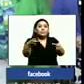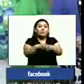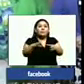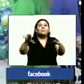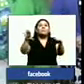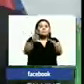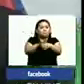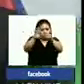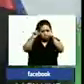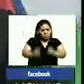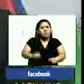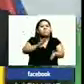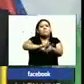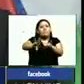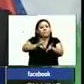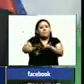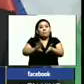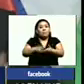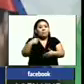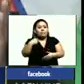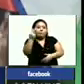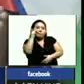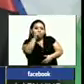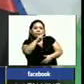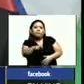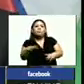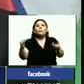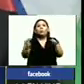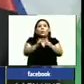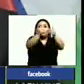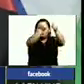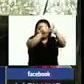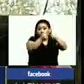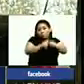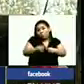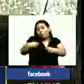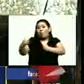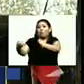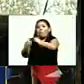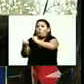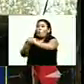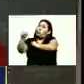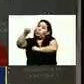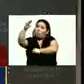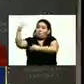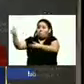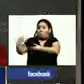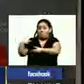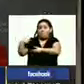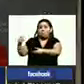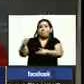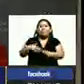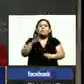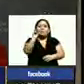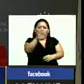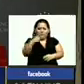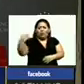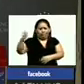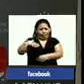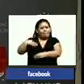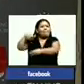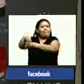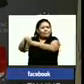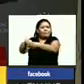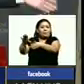izquierda sí puede pagar el monto. Dejó entrever que el dinero también podría ser obtenido de apoyo internacional. Y es de que ellos el dinero lo tienen.